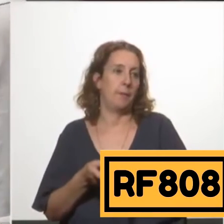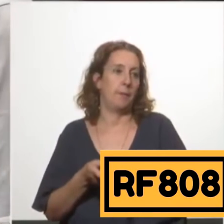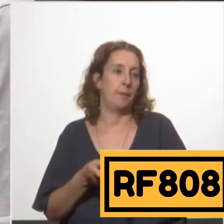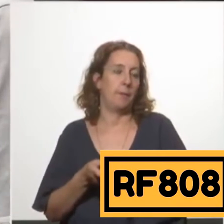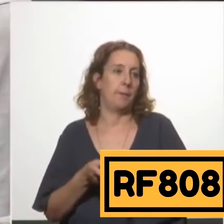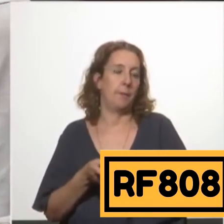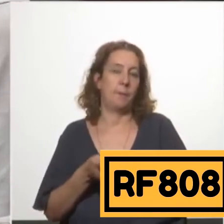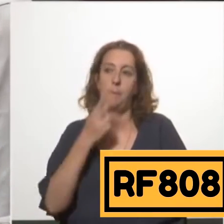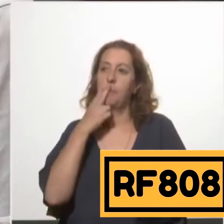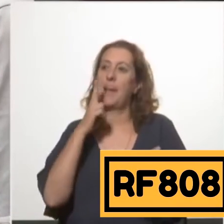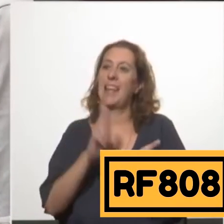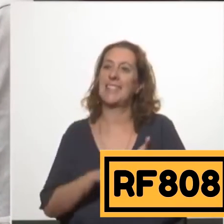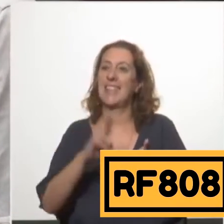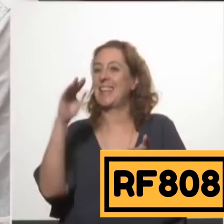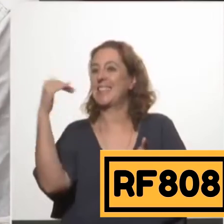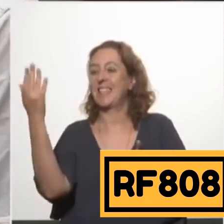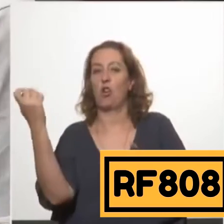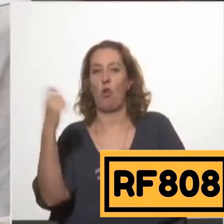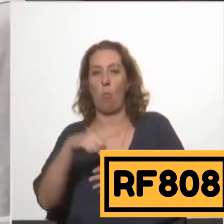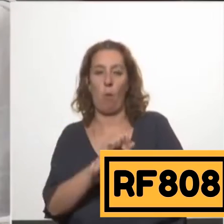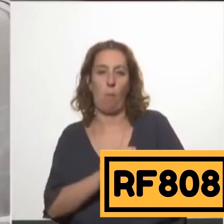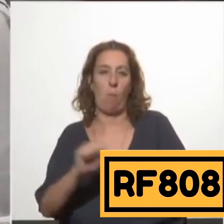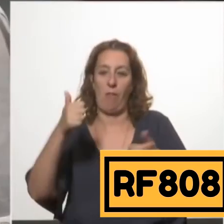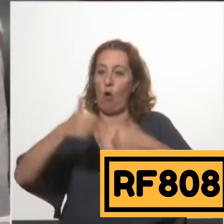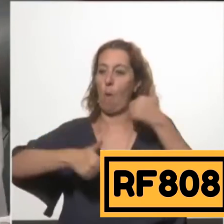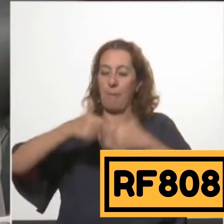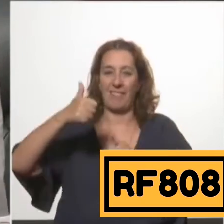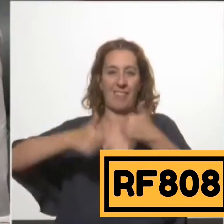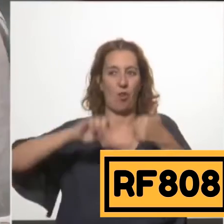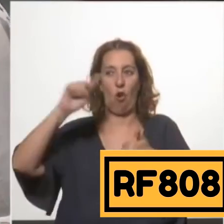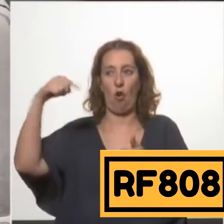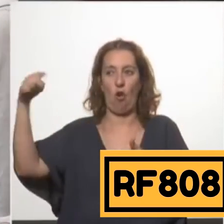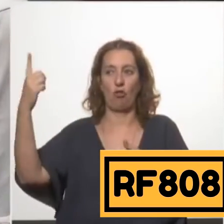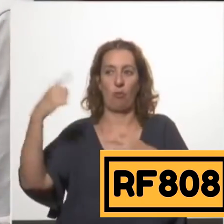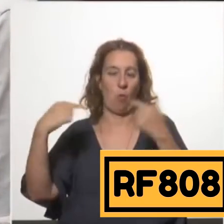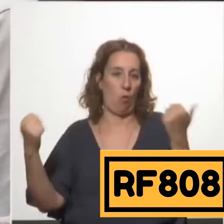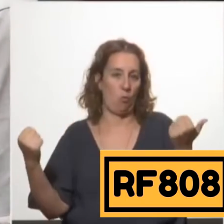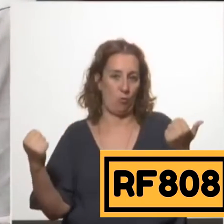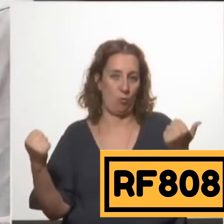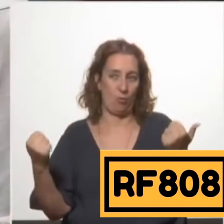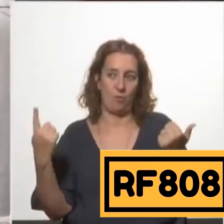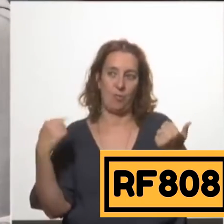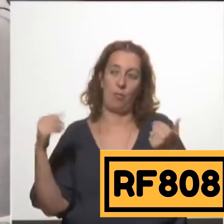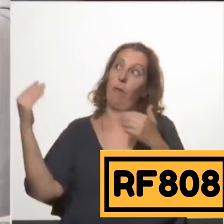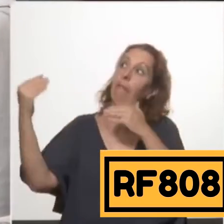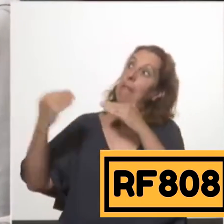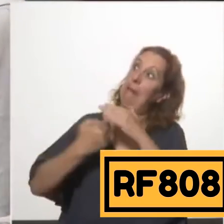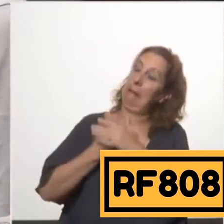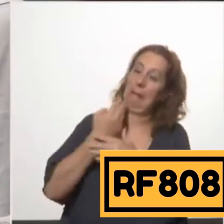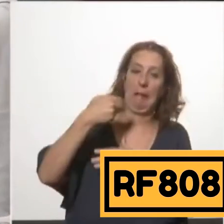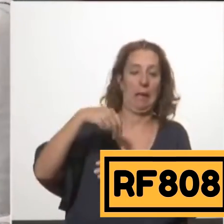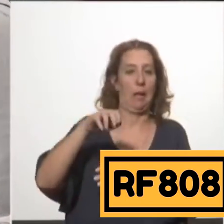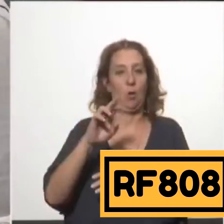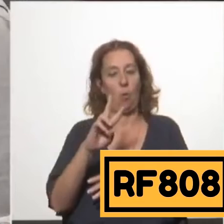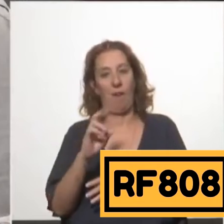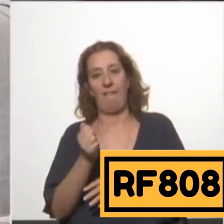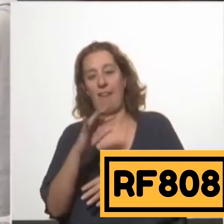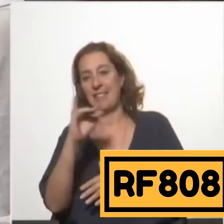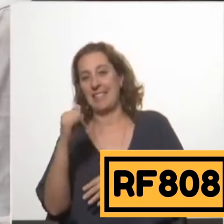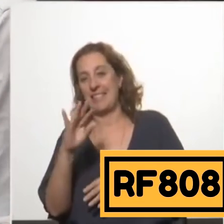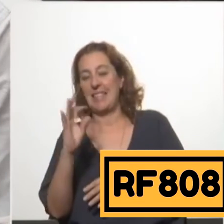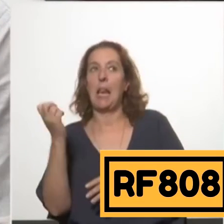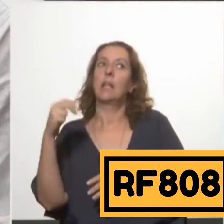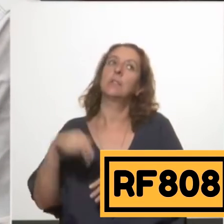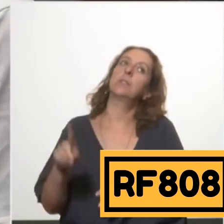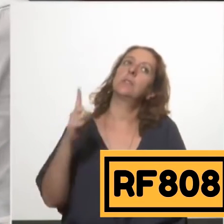tiene además un arancel externo común que le permite competir con otro producto, porque si no entraría la producción neozelandesa, es decir, todo lo que sabemos. Entonces me